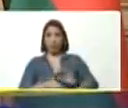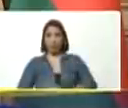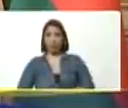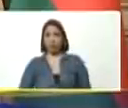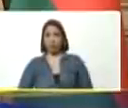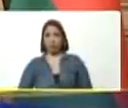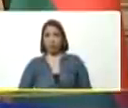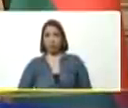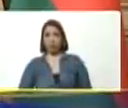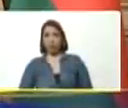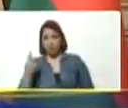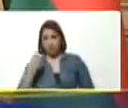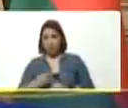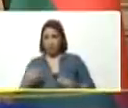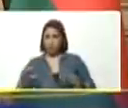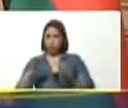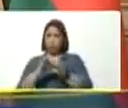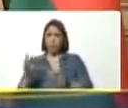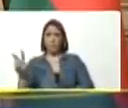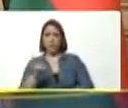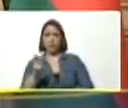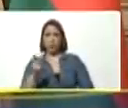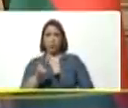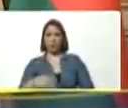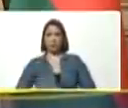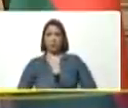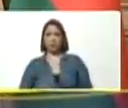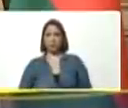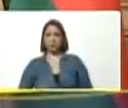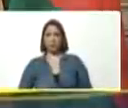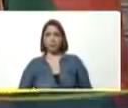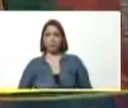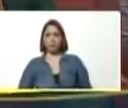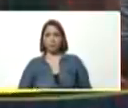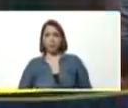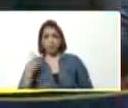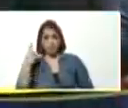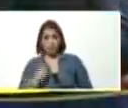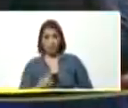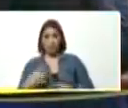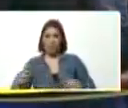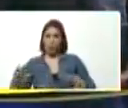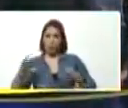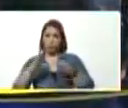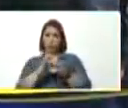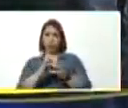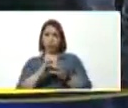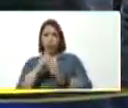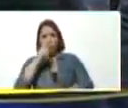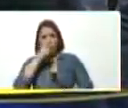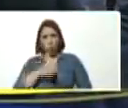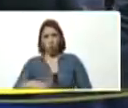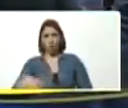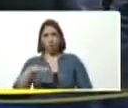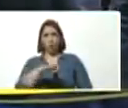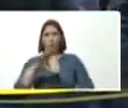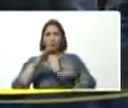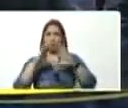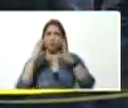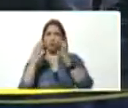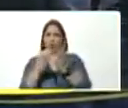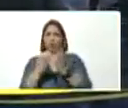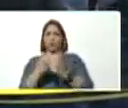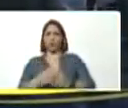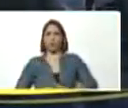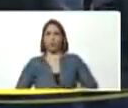Deben encontrarnos a Venezuela, deben encontrarnos a este pueblo del mundo